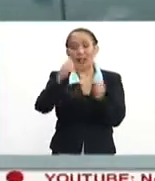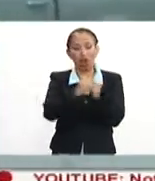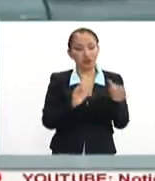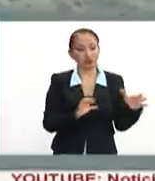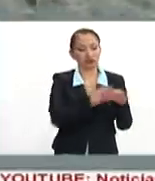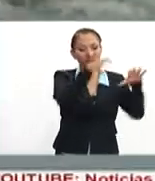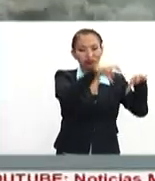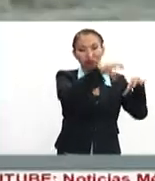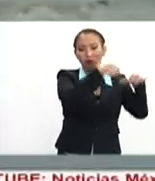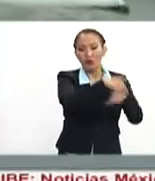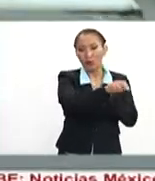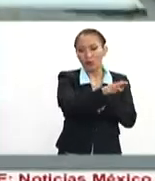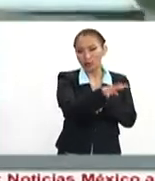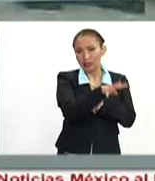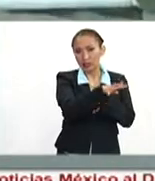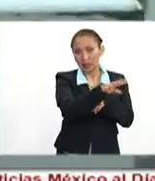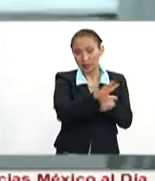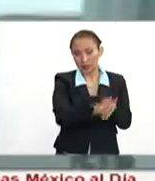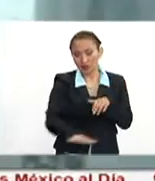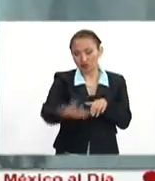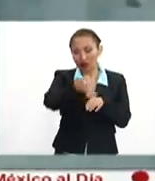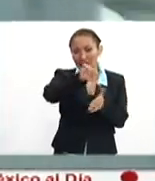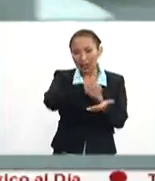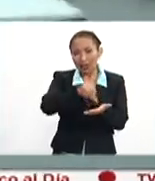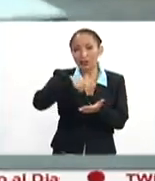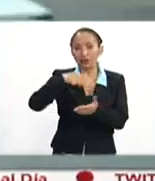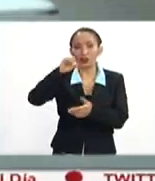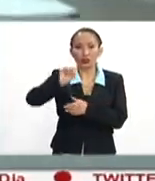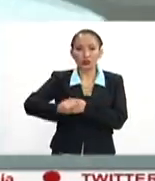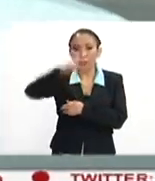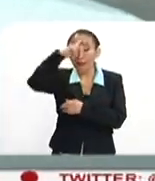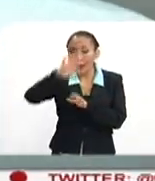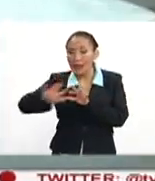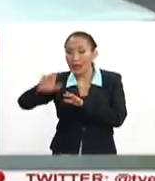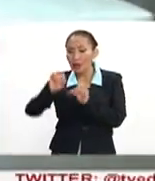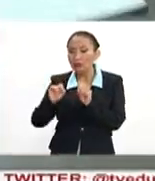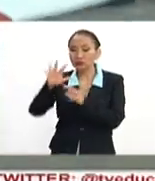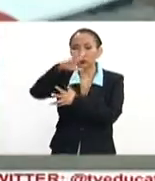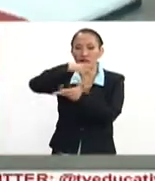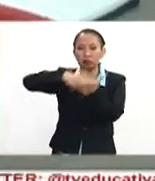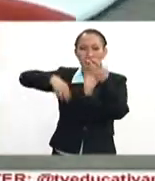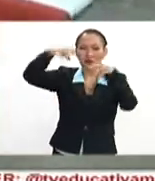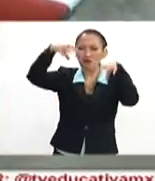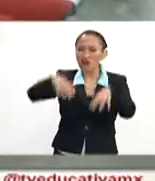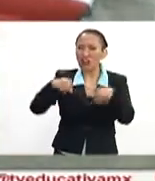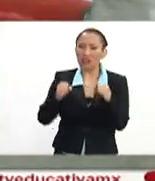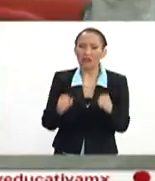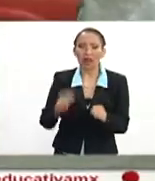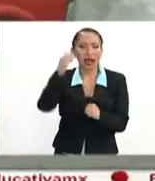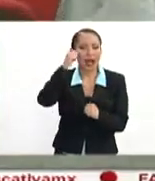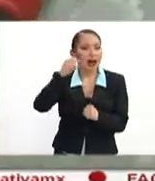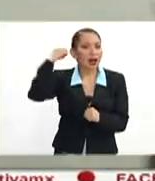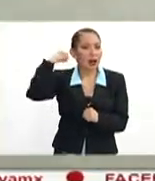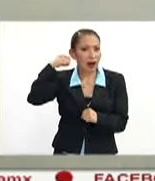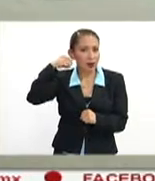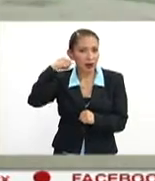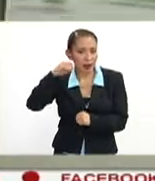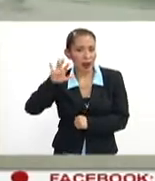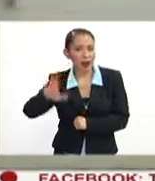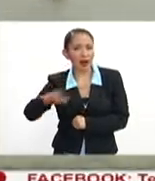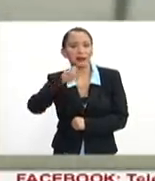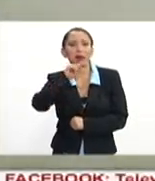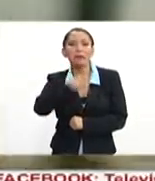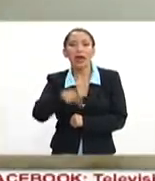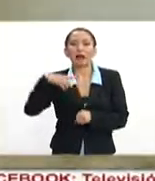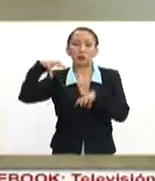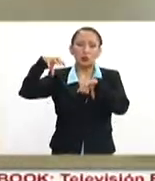onda tropical número 19 extendida en el centro y el sur de México, van a provocar tormentas intensas en zonas de Guerrero y Oaxaca,